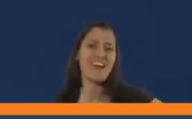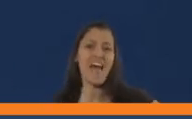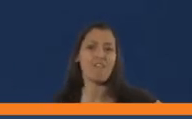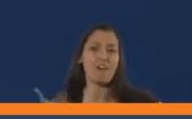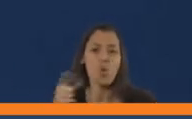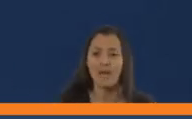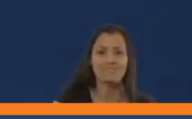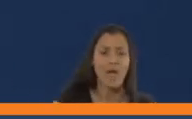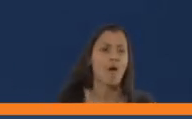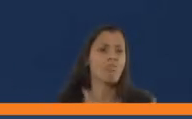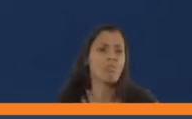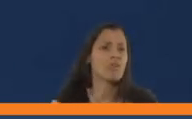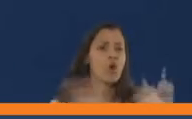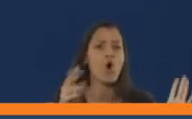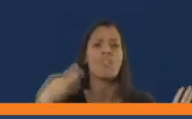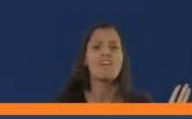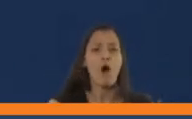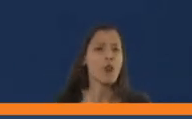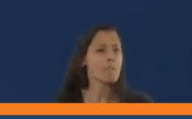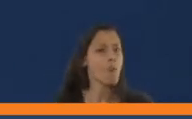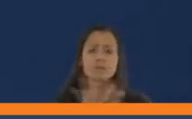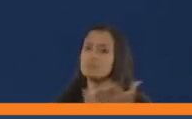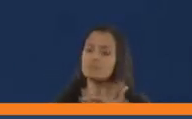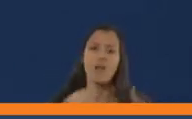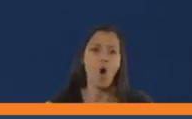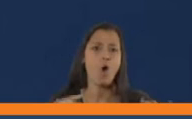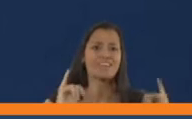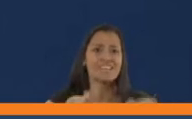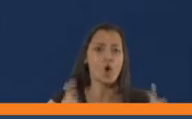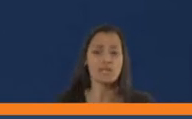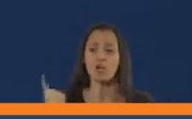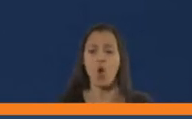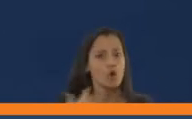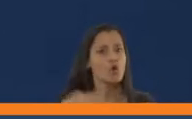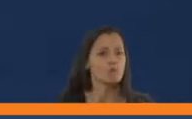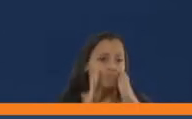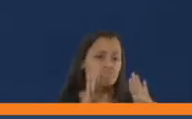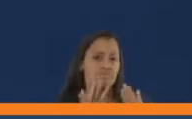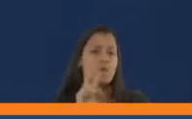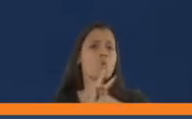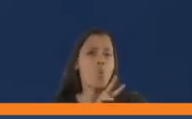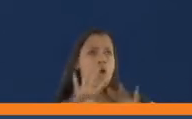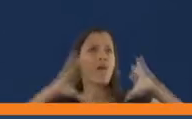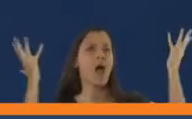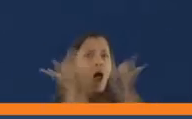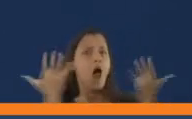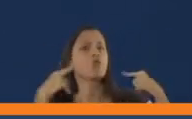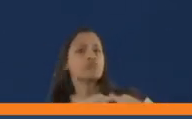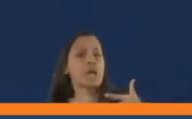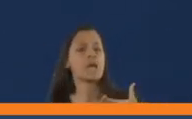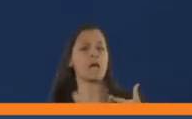no hay tiempo para esperar respuestas somos acreedores ambientales aportamos oxígeno al planeta